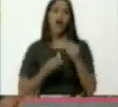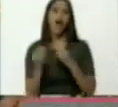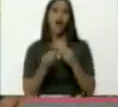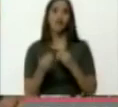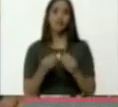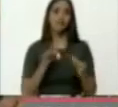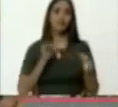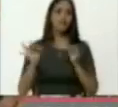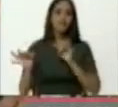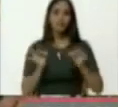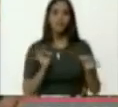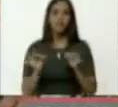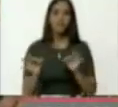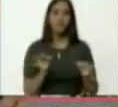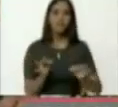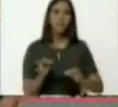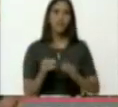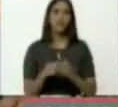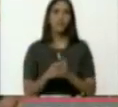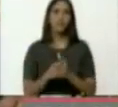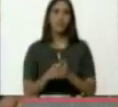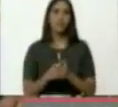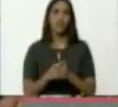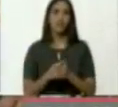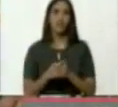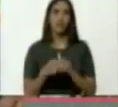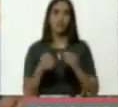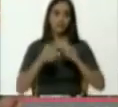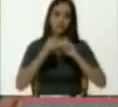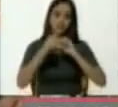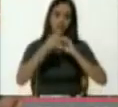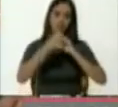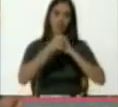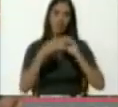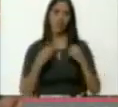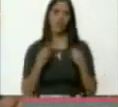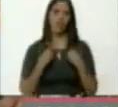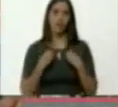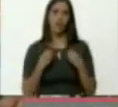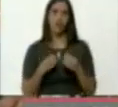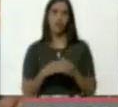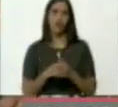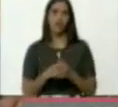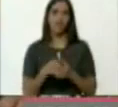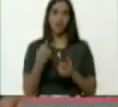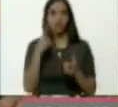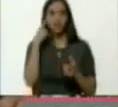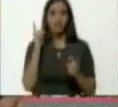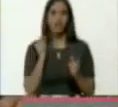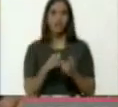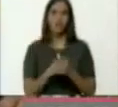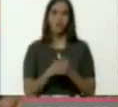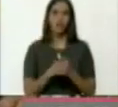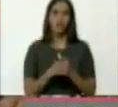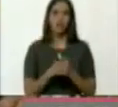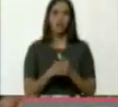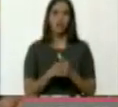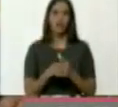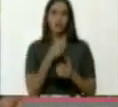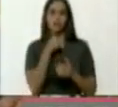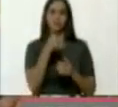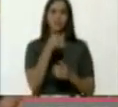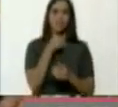show cortándonos la piel con corta uña en vivo. Y no sé, de repente ponen a Israel a presentar así como está